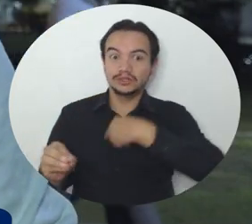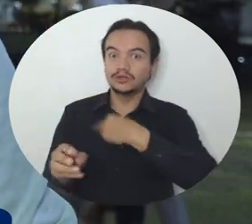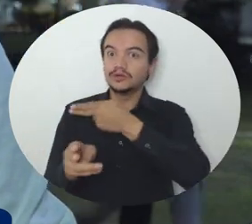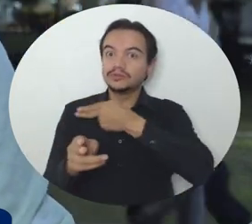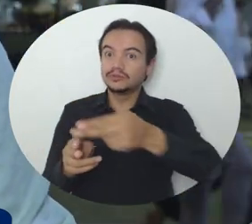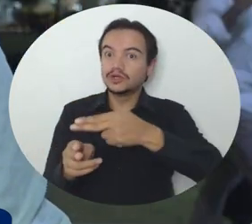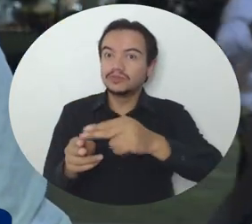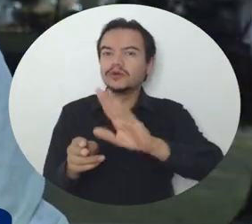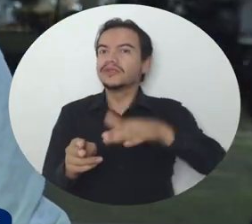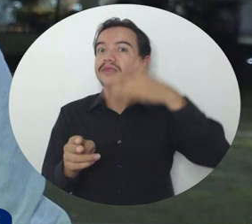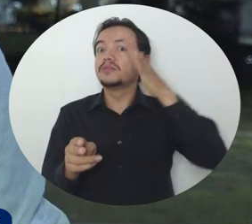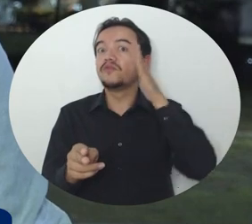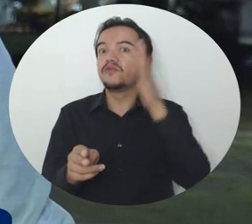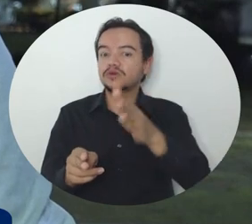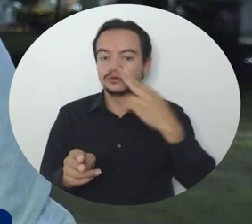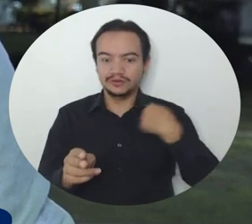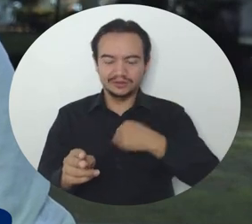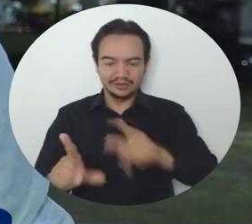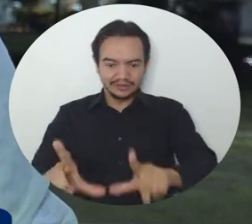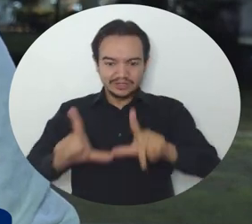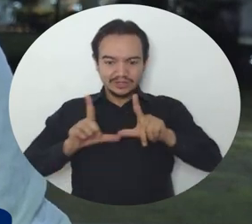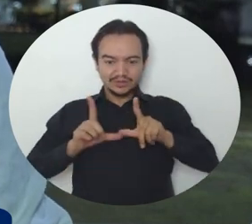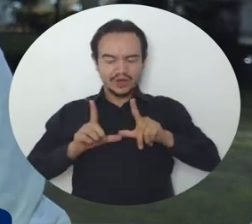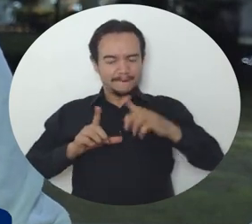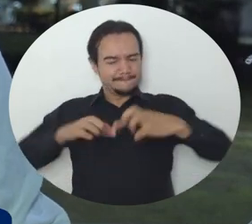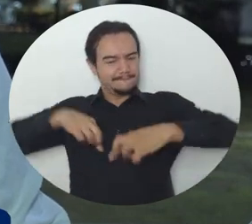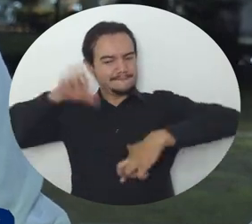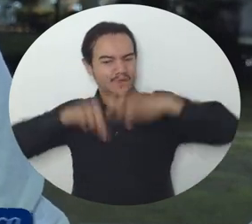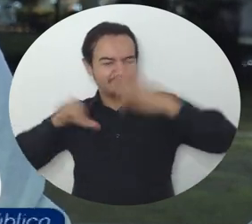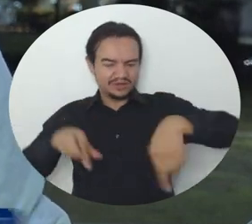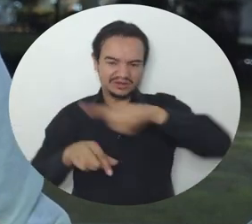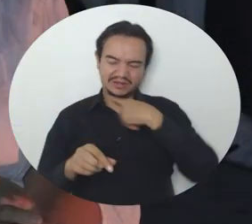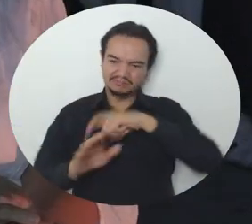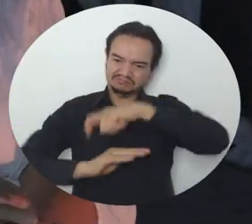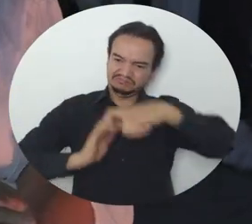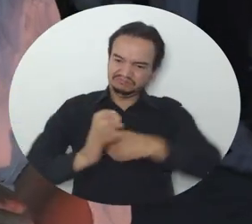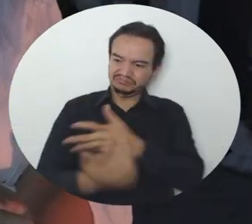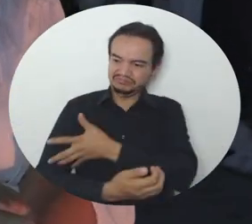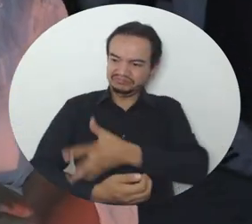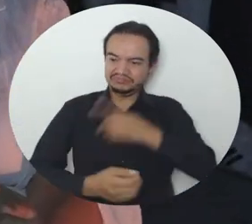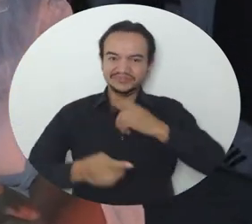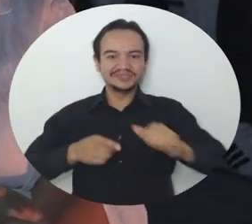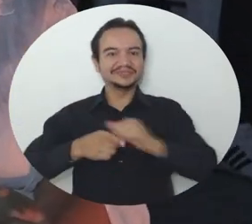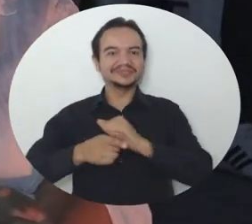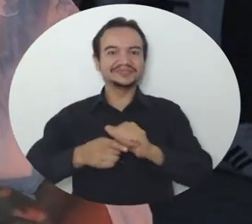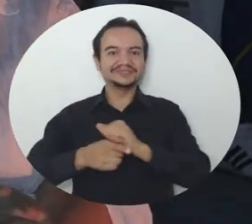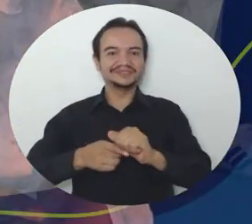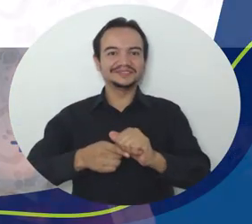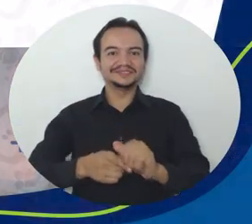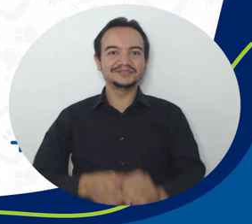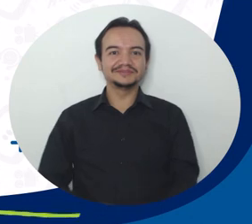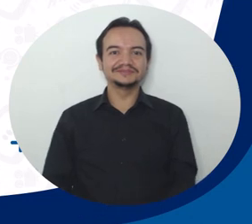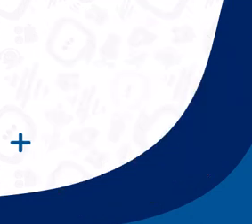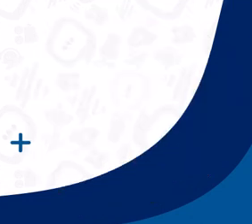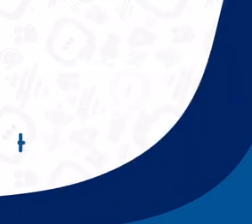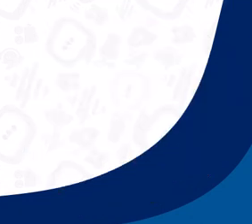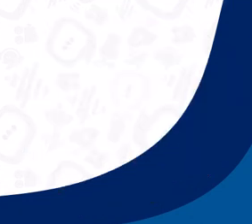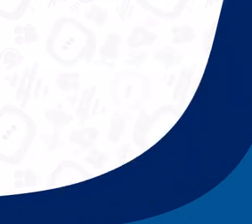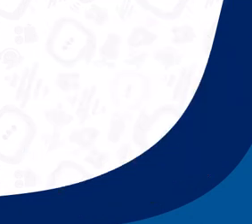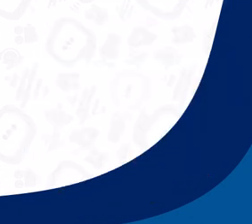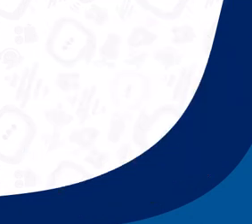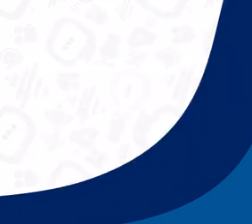educación el día de mañana podamos ser unos excelentes contadores con integridad y ética Al momento de ejercer nuestra profesión